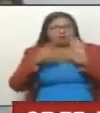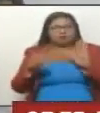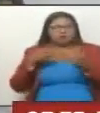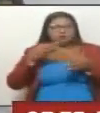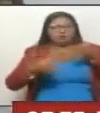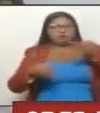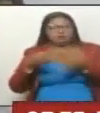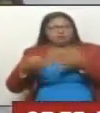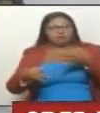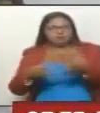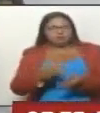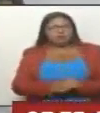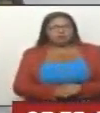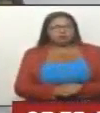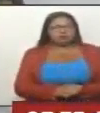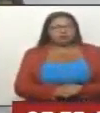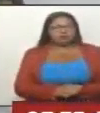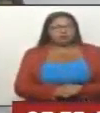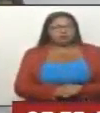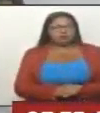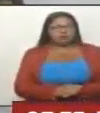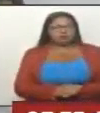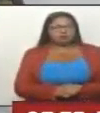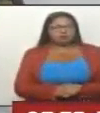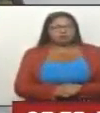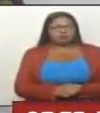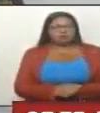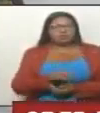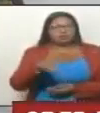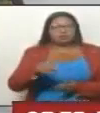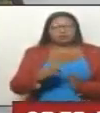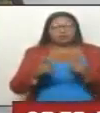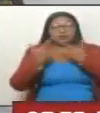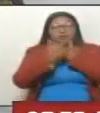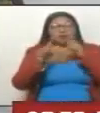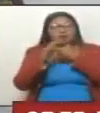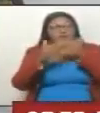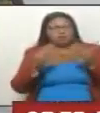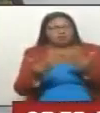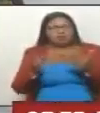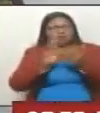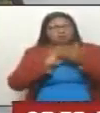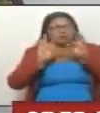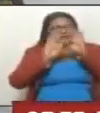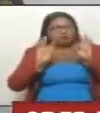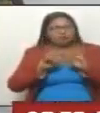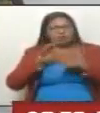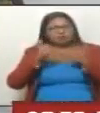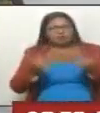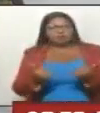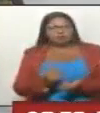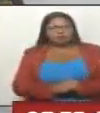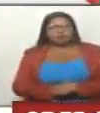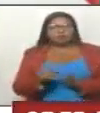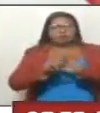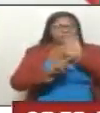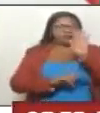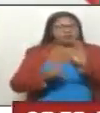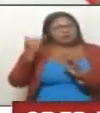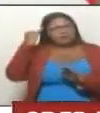Justicia, que rompe con el Estado Liberal tradicional o con las formas neoliberales en el orden